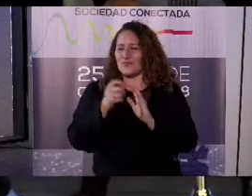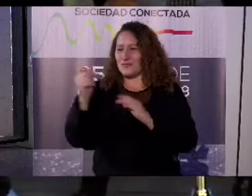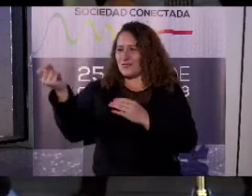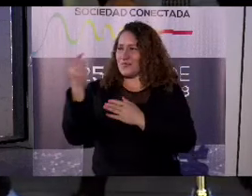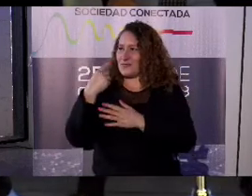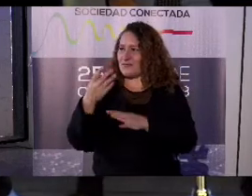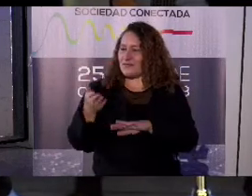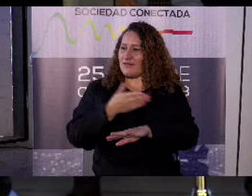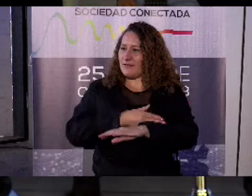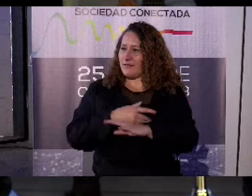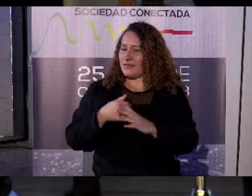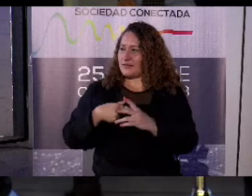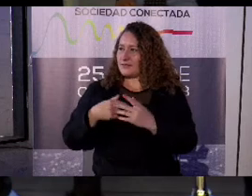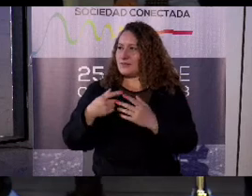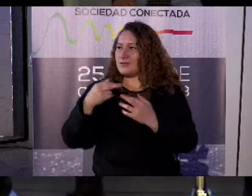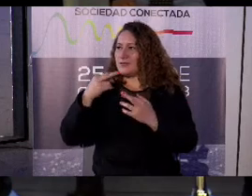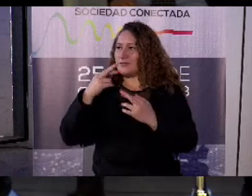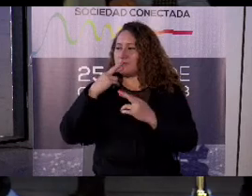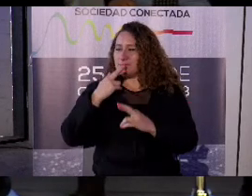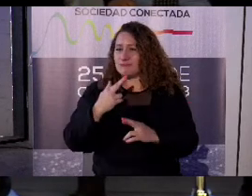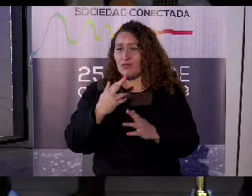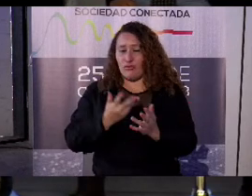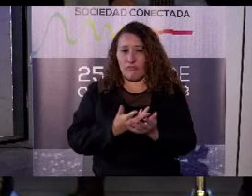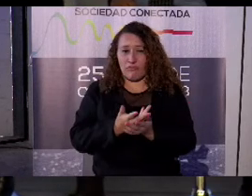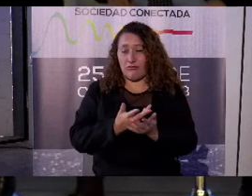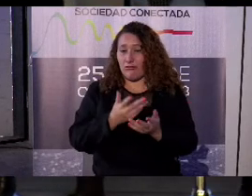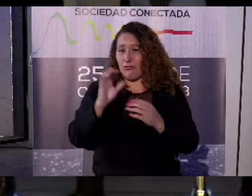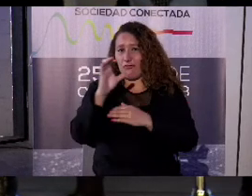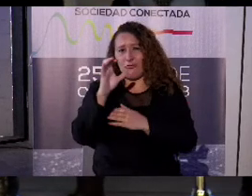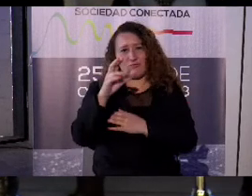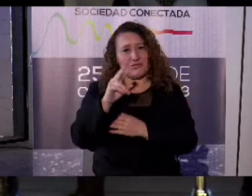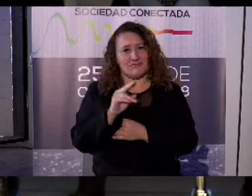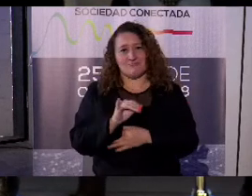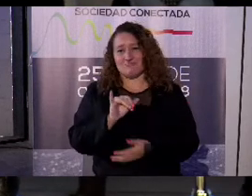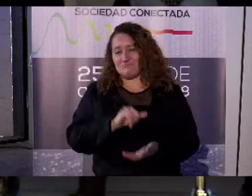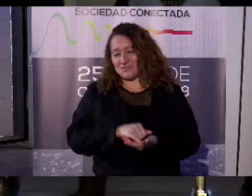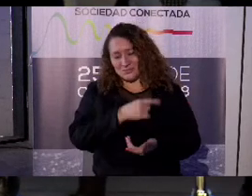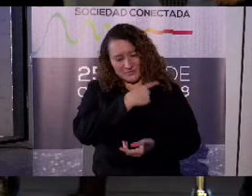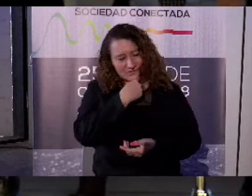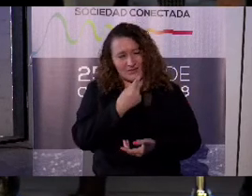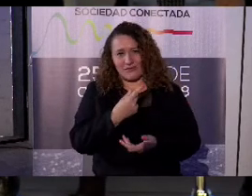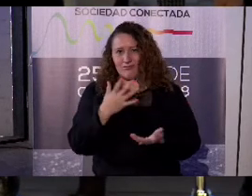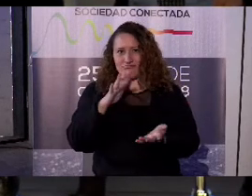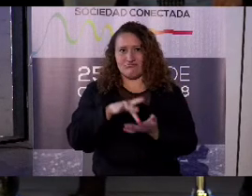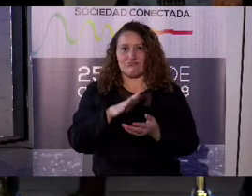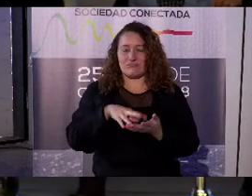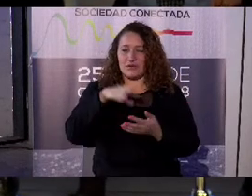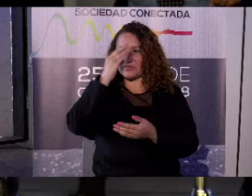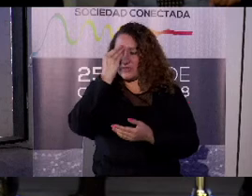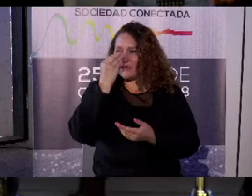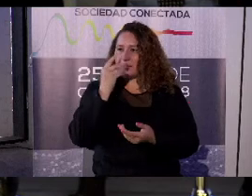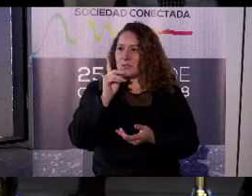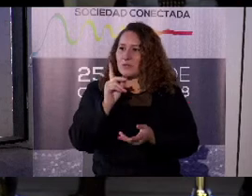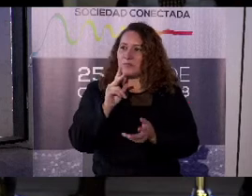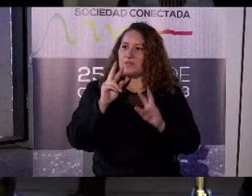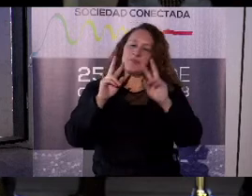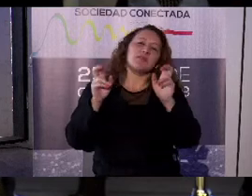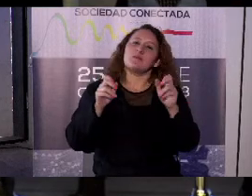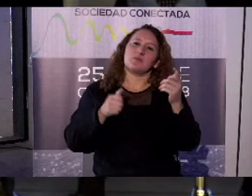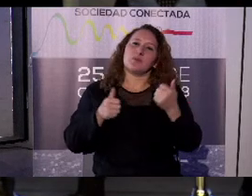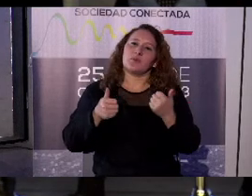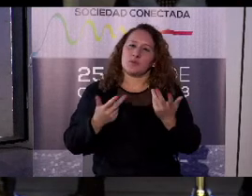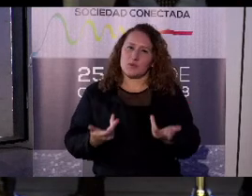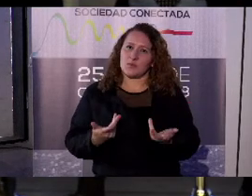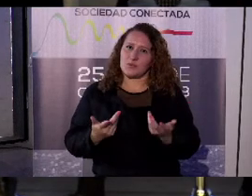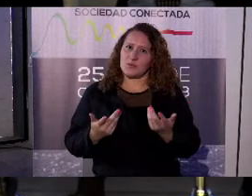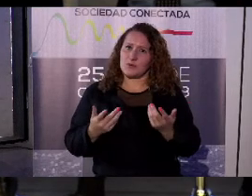inicio yo no tendría nada que recomendar a Colombia más bien como dijo Héctor estamos aprendiendo aquí pero el tema de no solo ver la cobertura